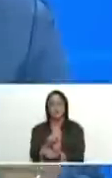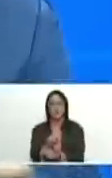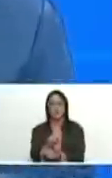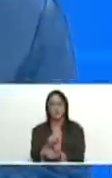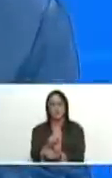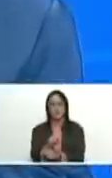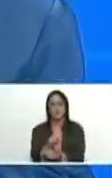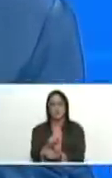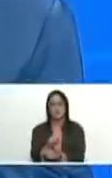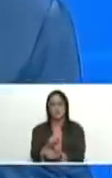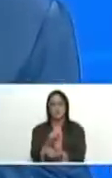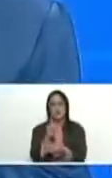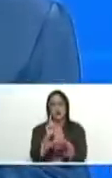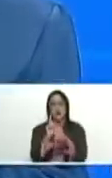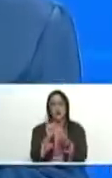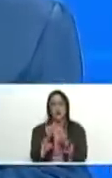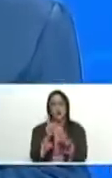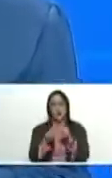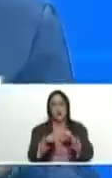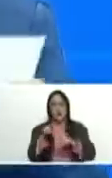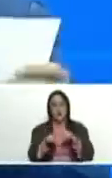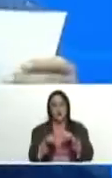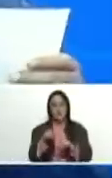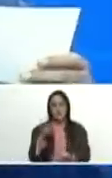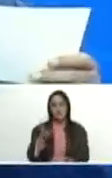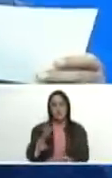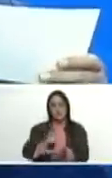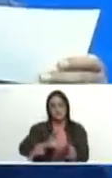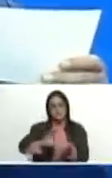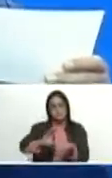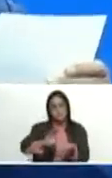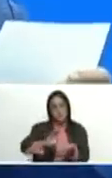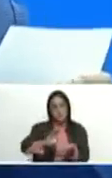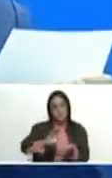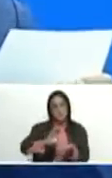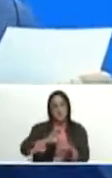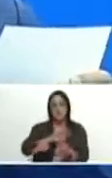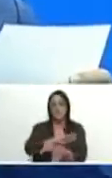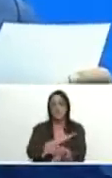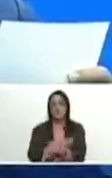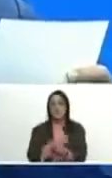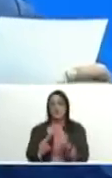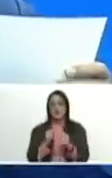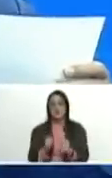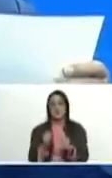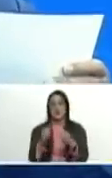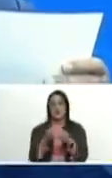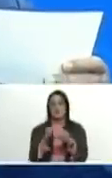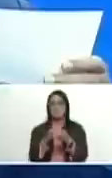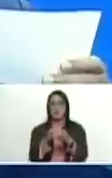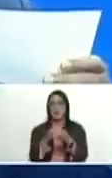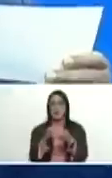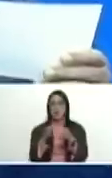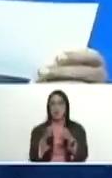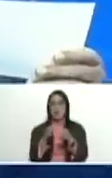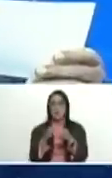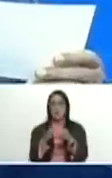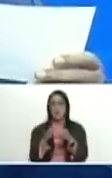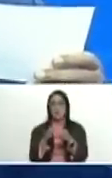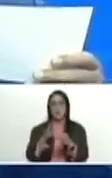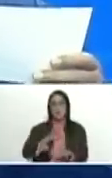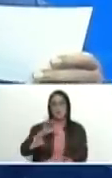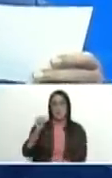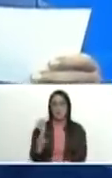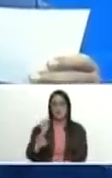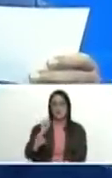dado algunos recursos significativos para fortalecer la dotación y el equipamiento de los cuerpos policiales,